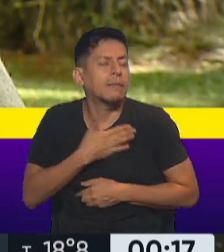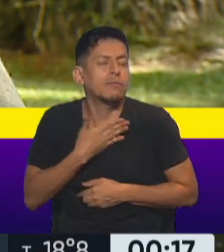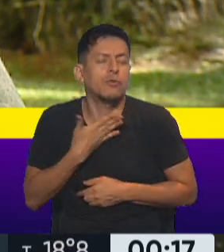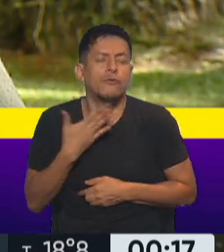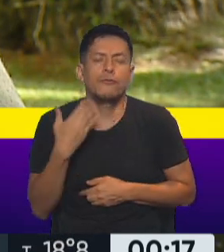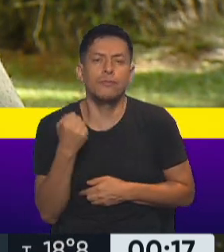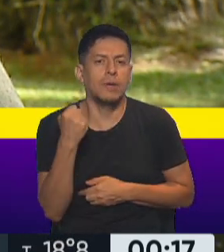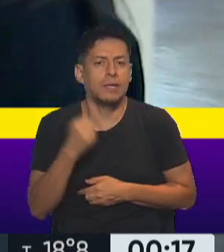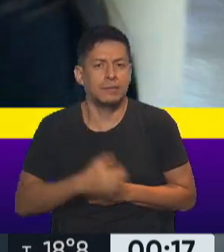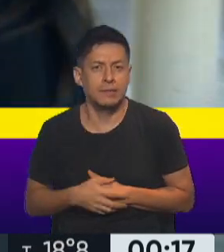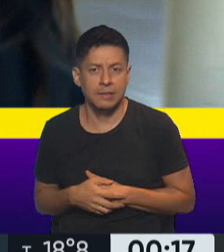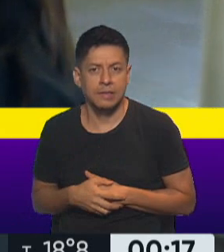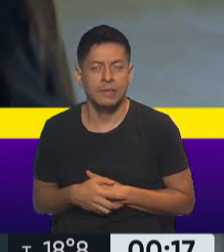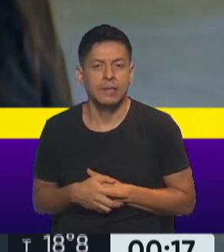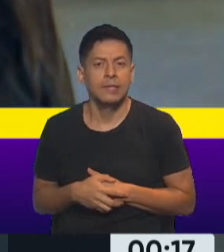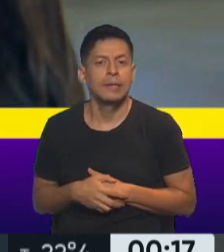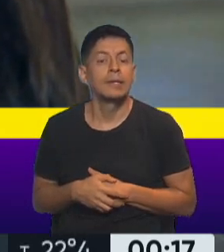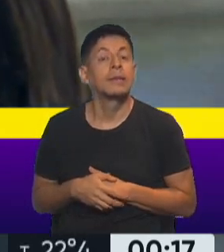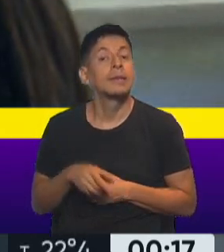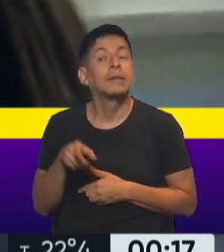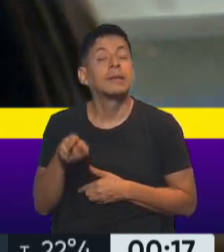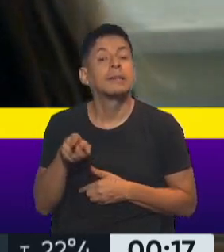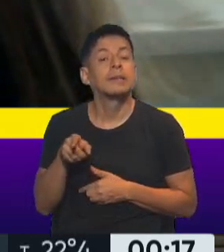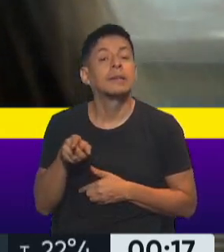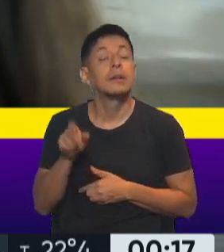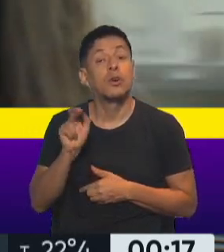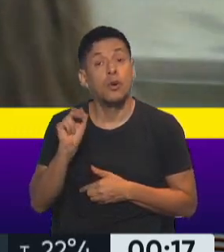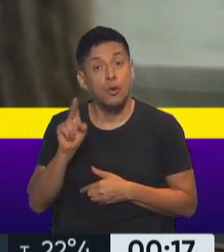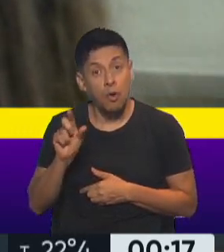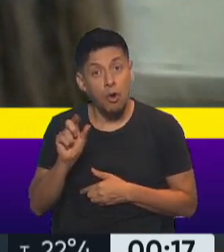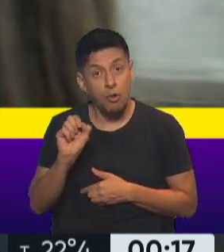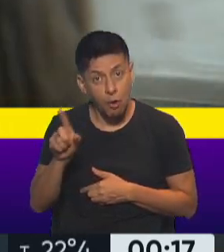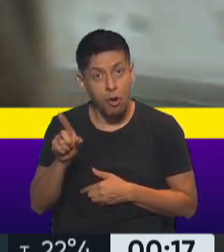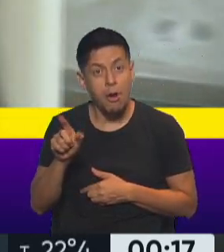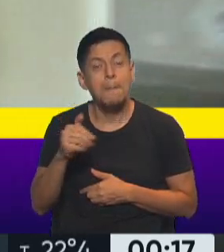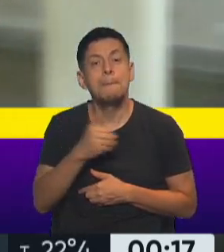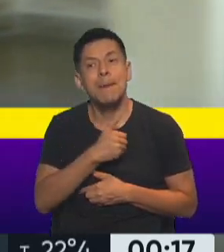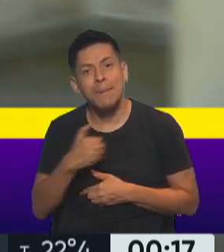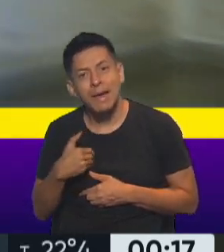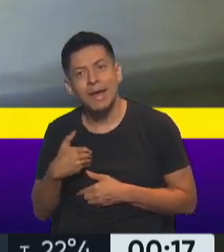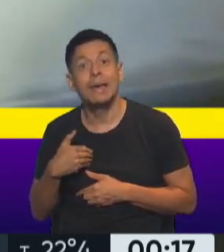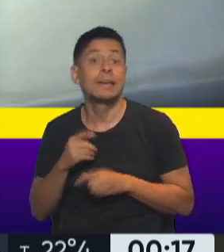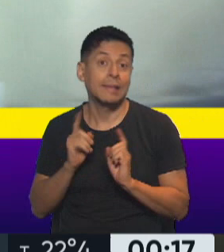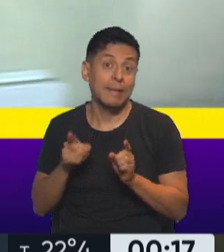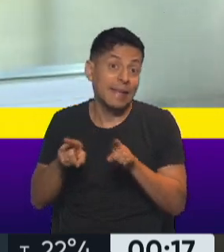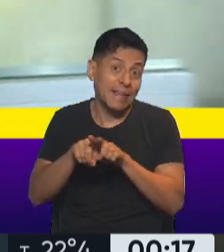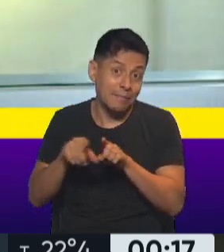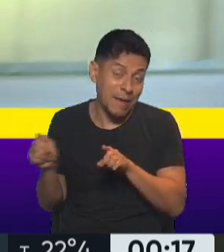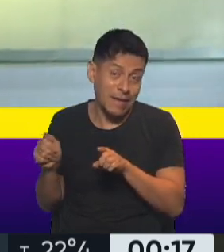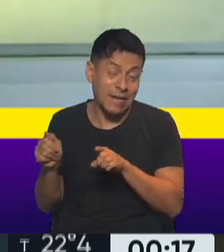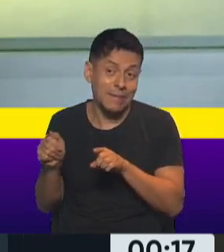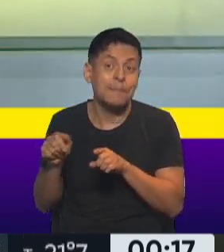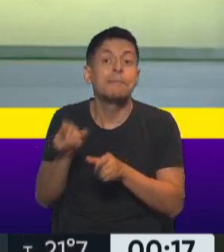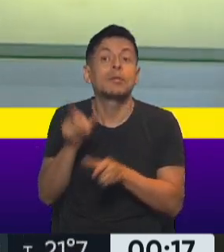muy profundo. El rol ese de las madres, de las hermanas también, de los